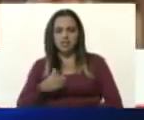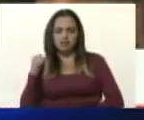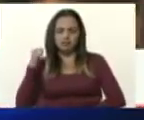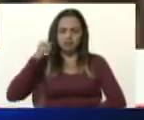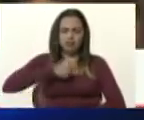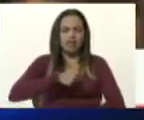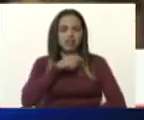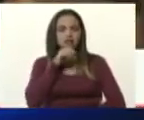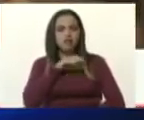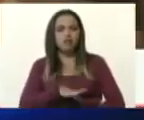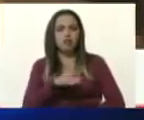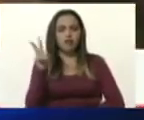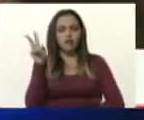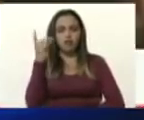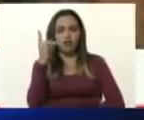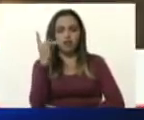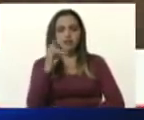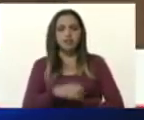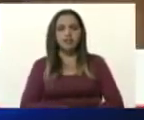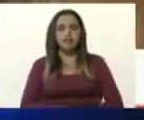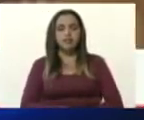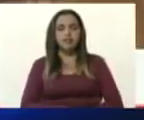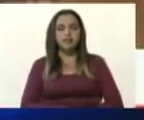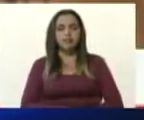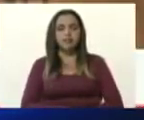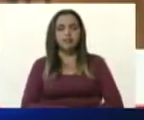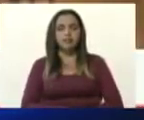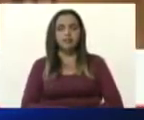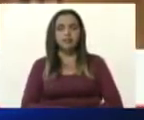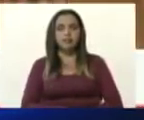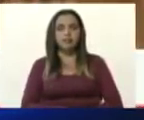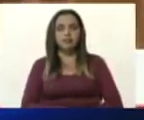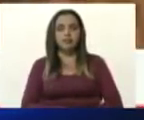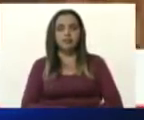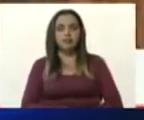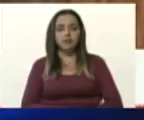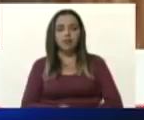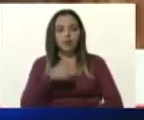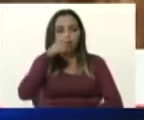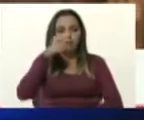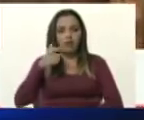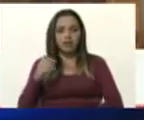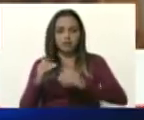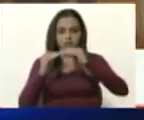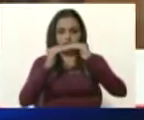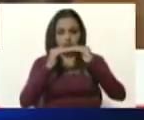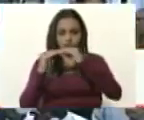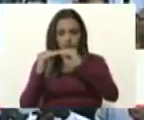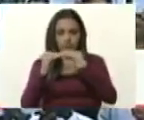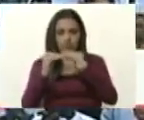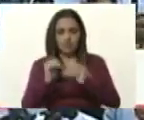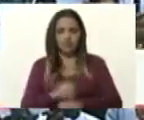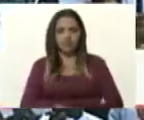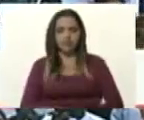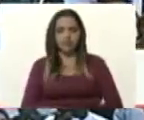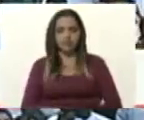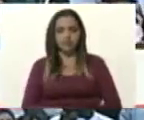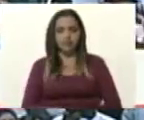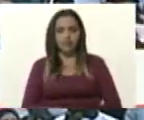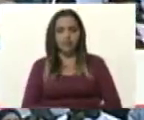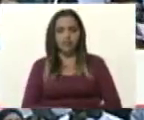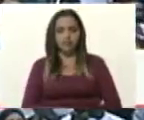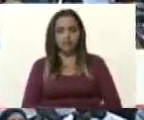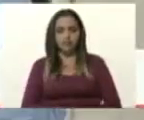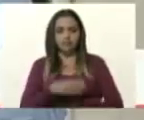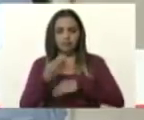historia de bolivia y un país con esta habilidad y han clavado